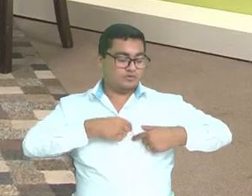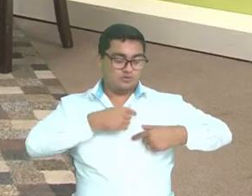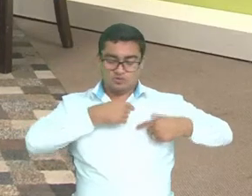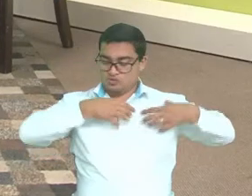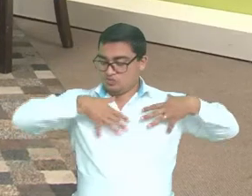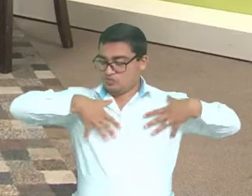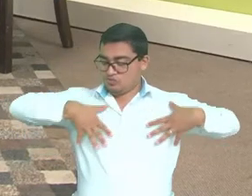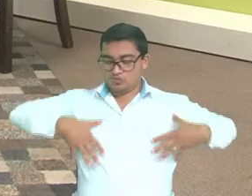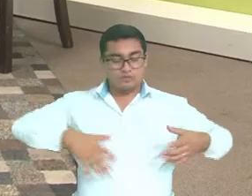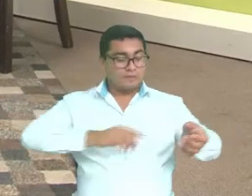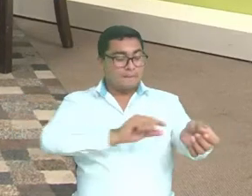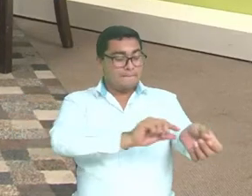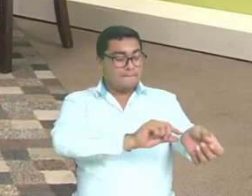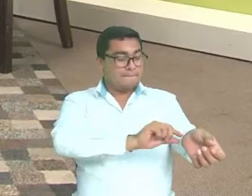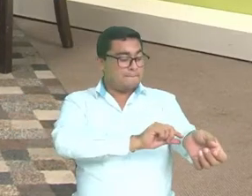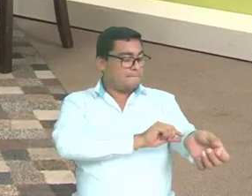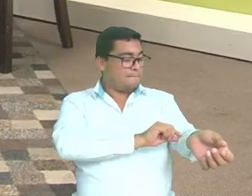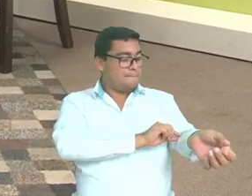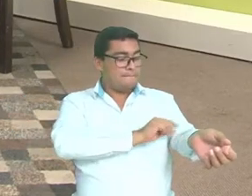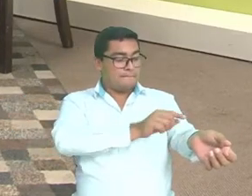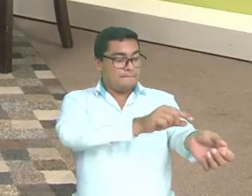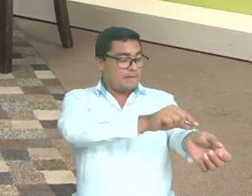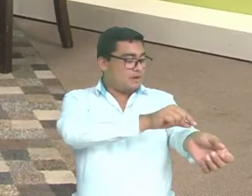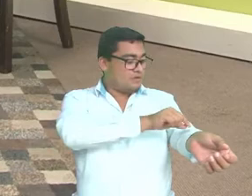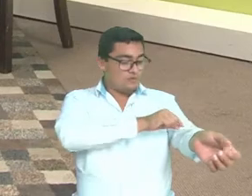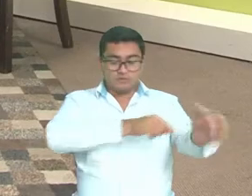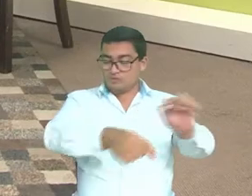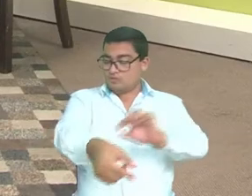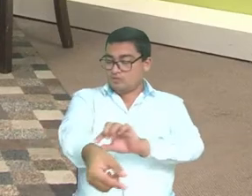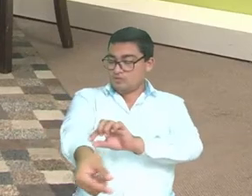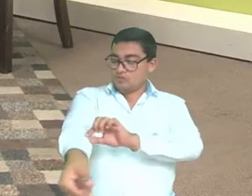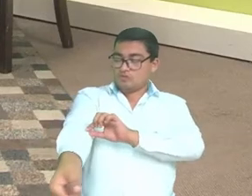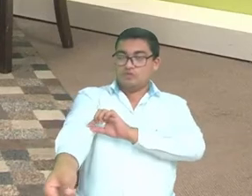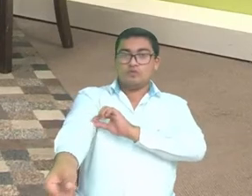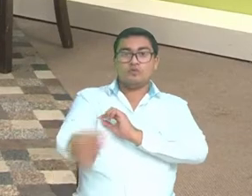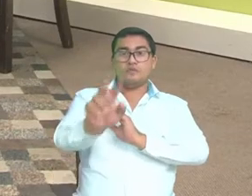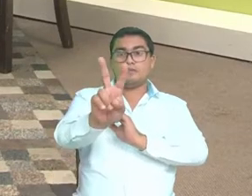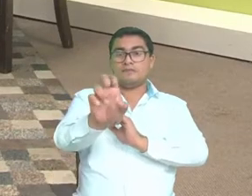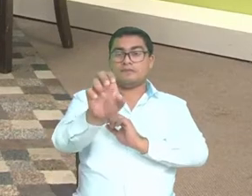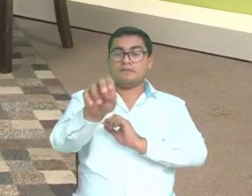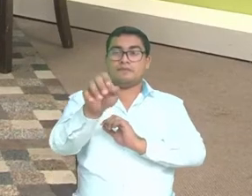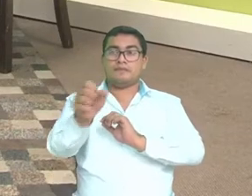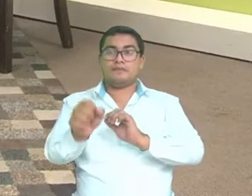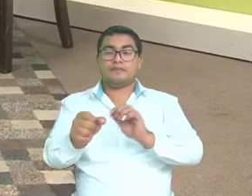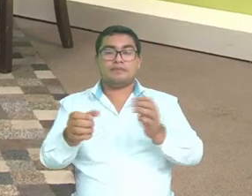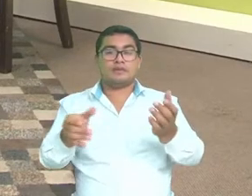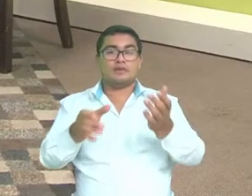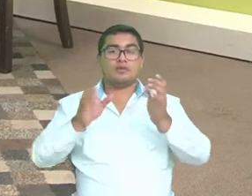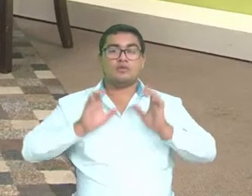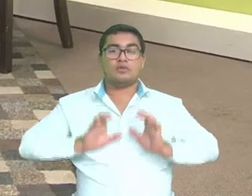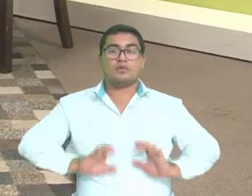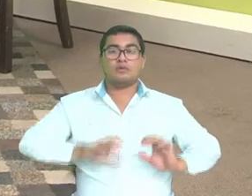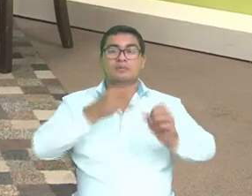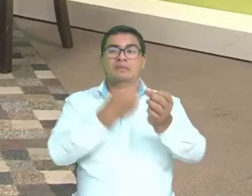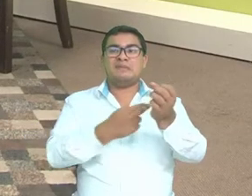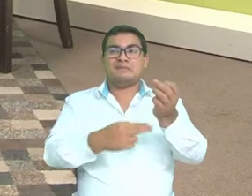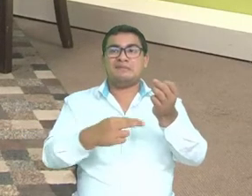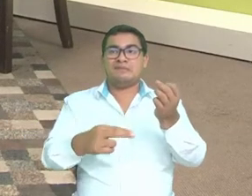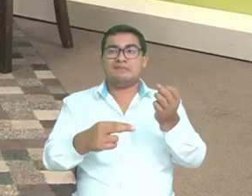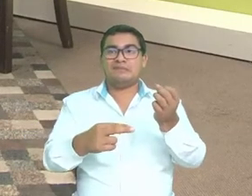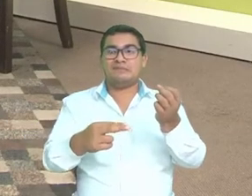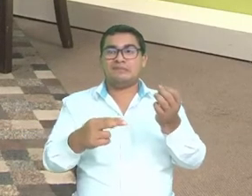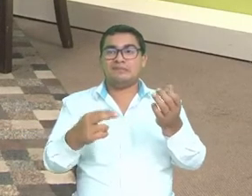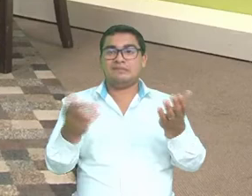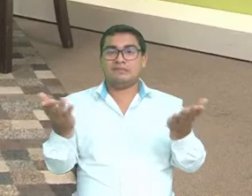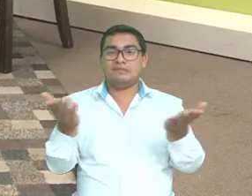que si uno uniera todas las venas de tu cuerpo, las venas y las arterias, la circunferencia que tuviéramos es dos